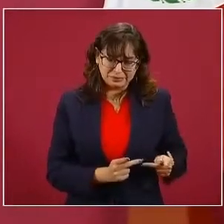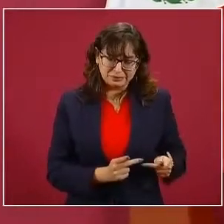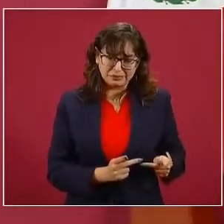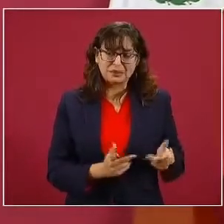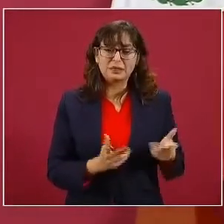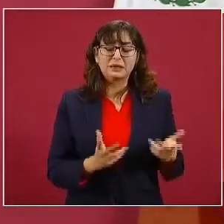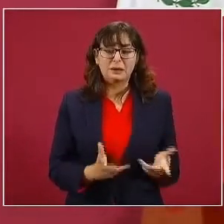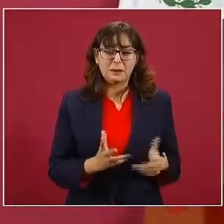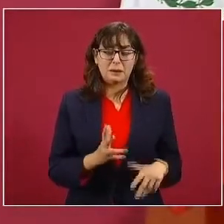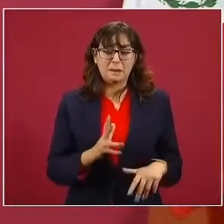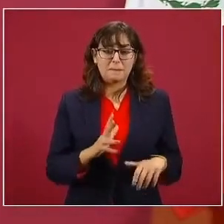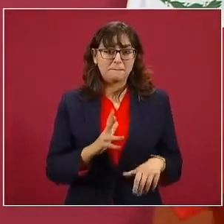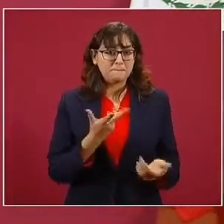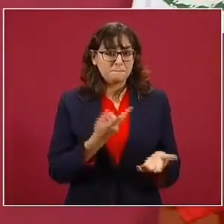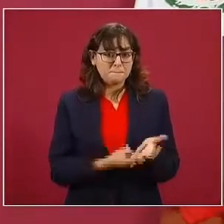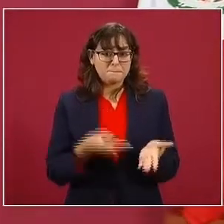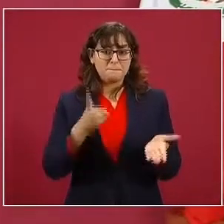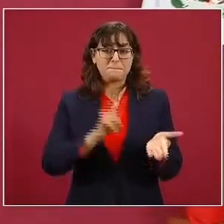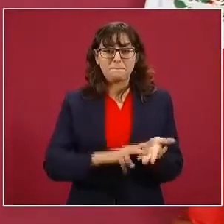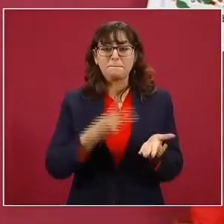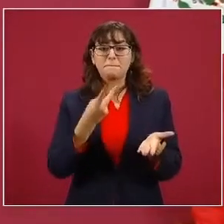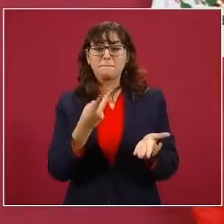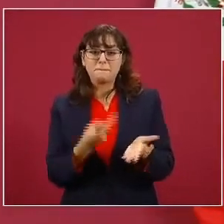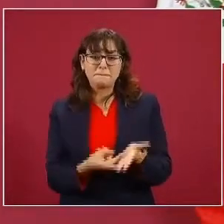nuestra capacidad de atención